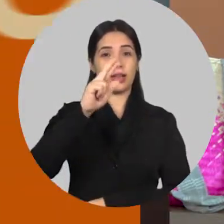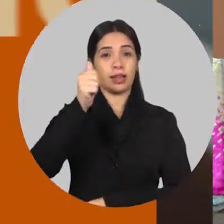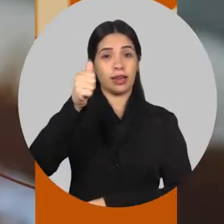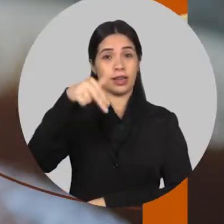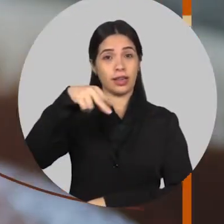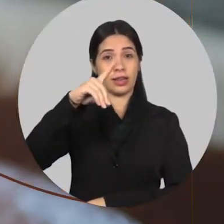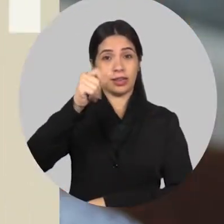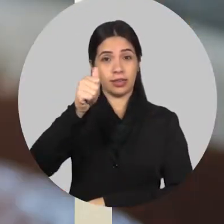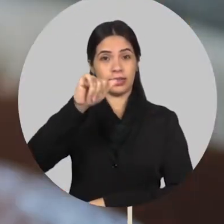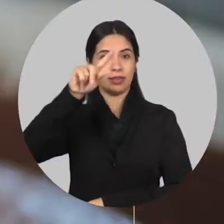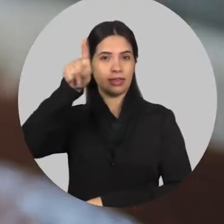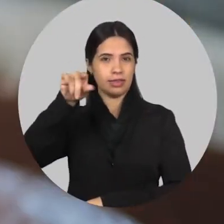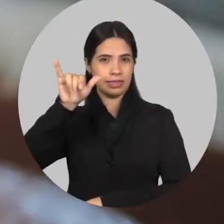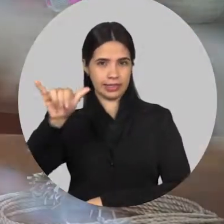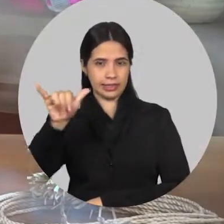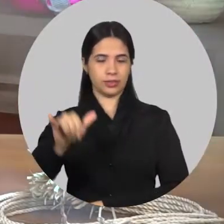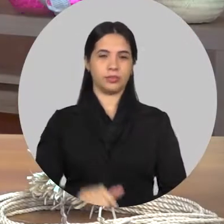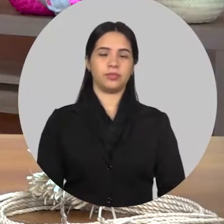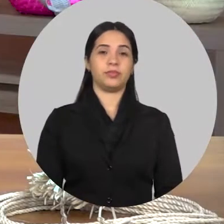¡Comenzamos!